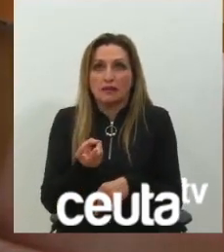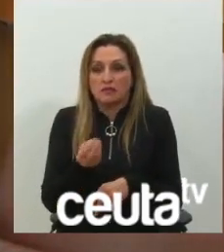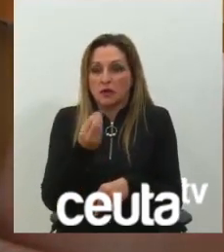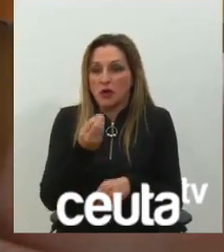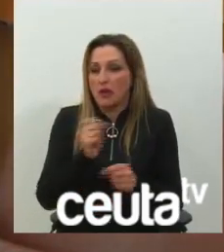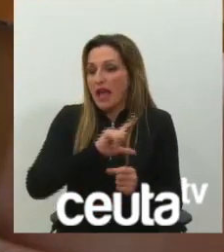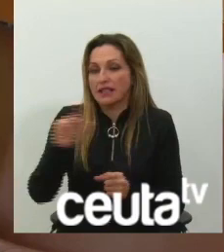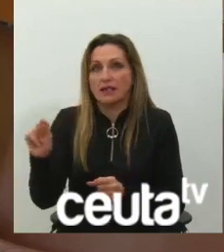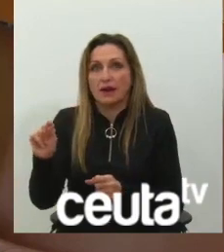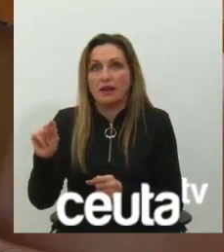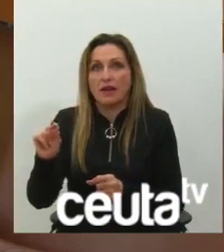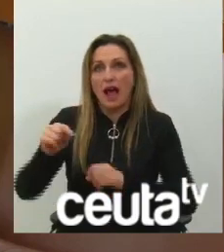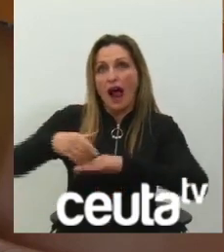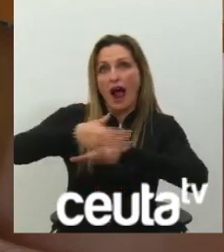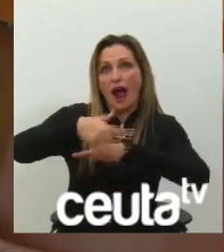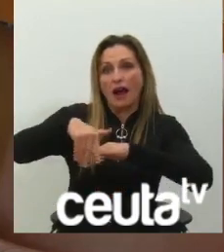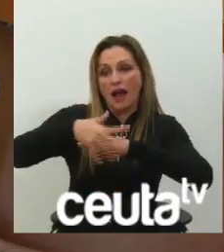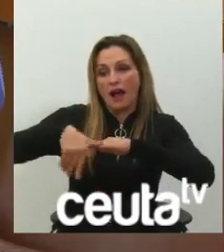ustedes quieren dígalo abiertamente